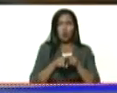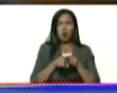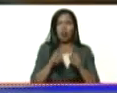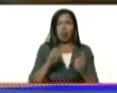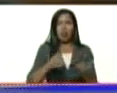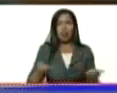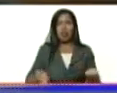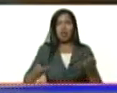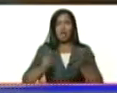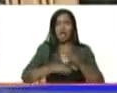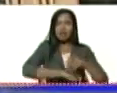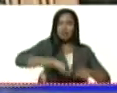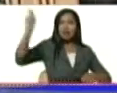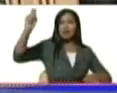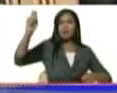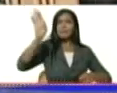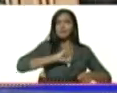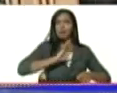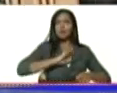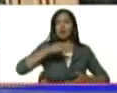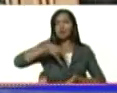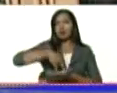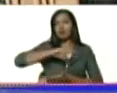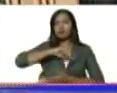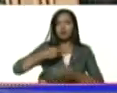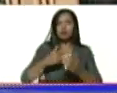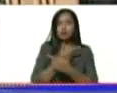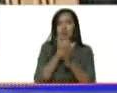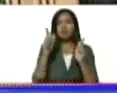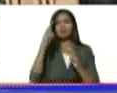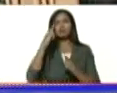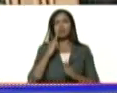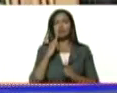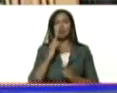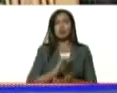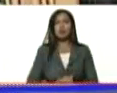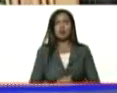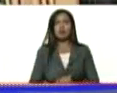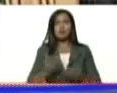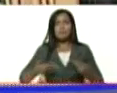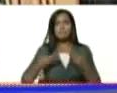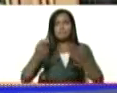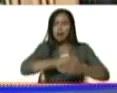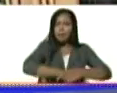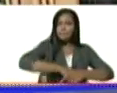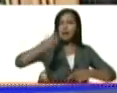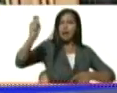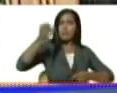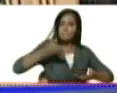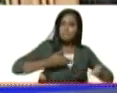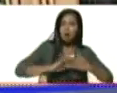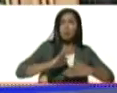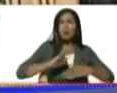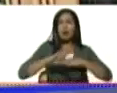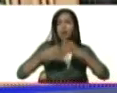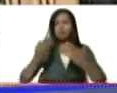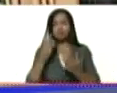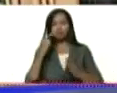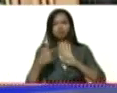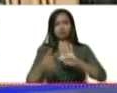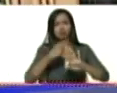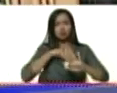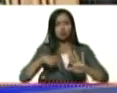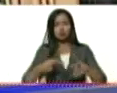sable victorioso en Carabobo de nuestro libertador Simón Bolívar. Lleve esa espada como